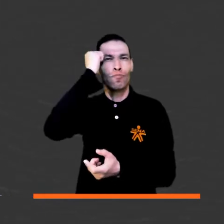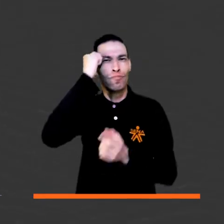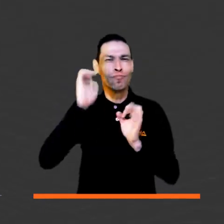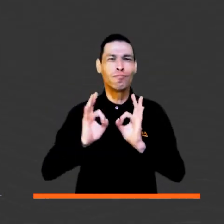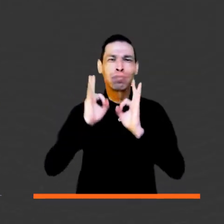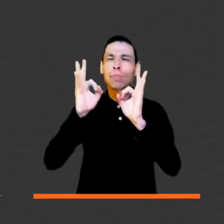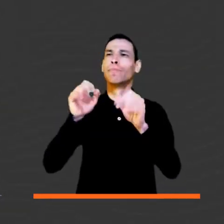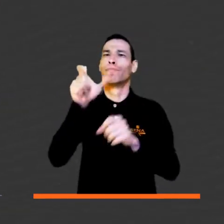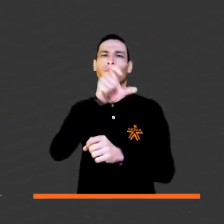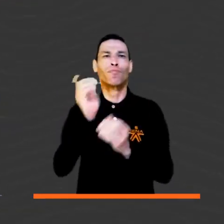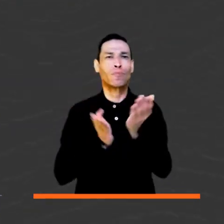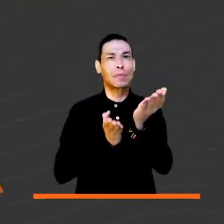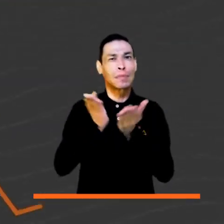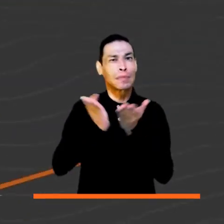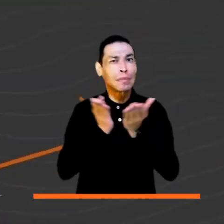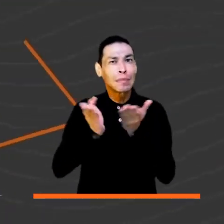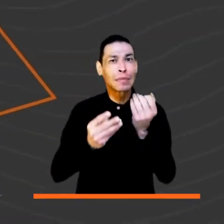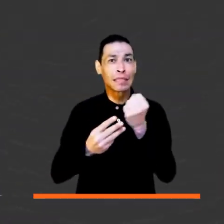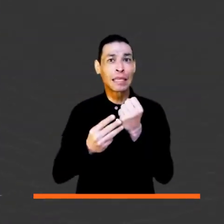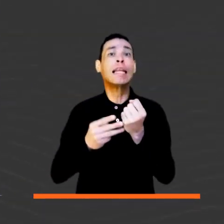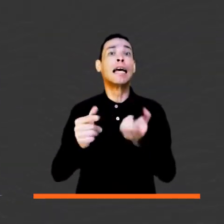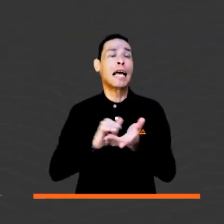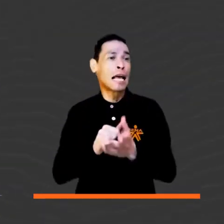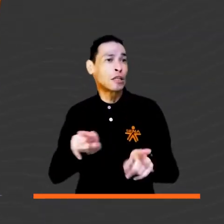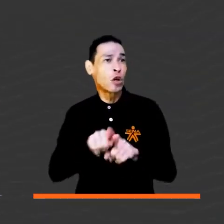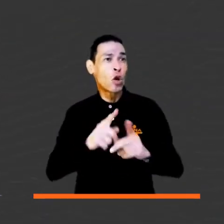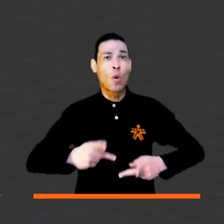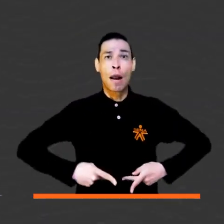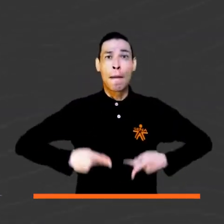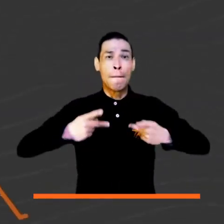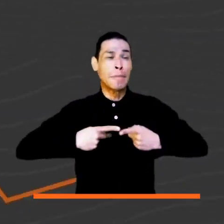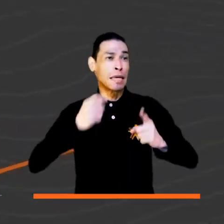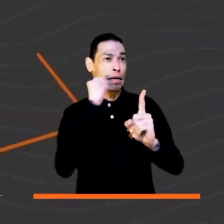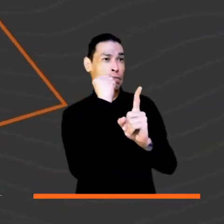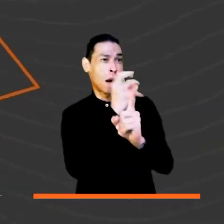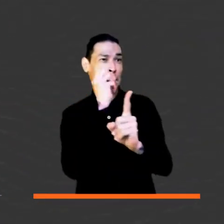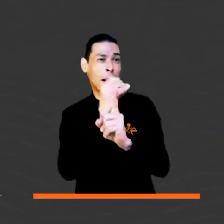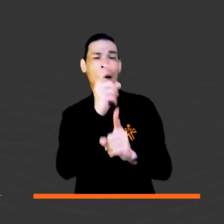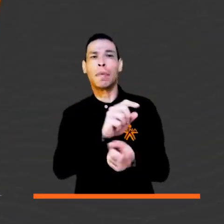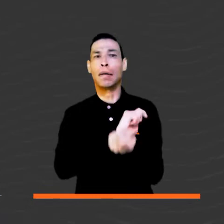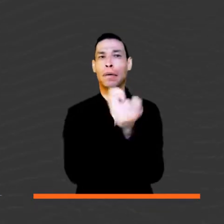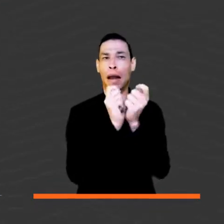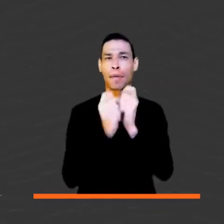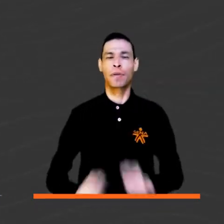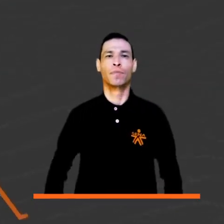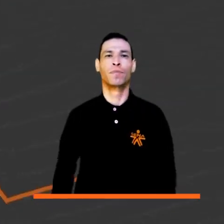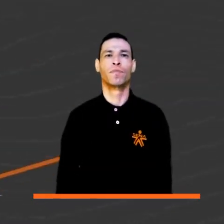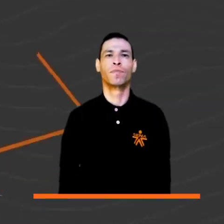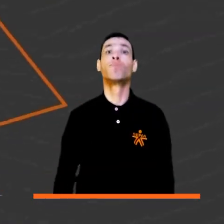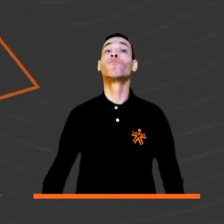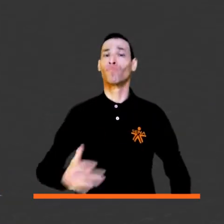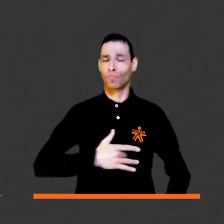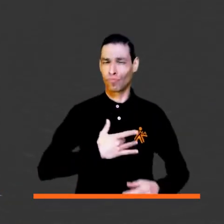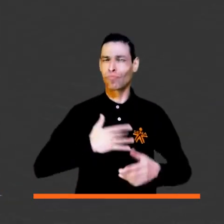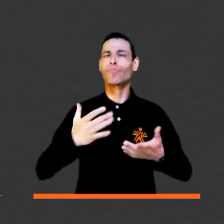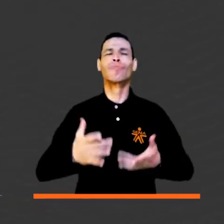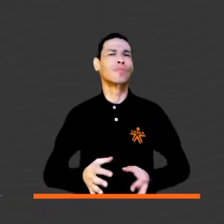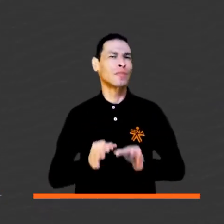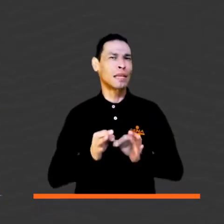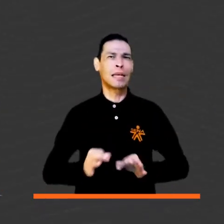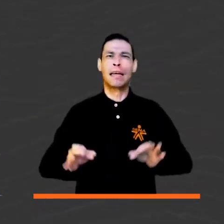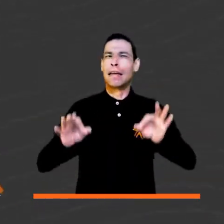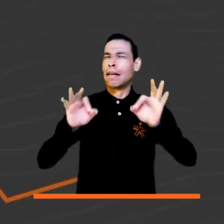instructores, gracias a los servidores del SENA, le estamos cambiando la vida a millones de colombianos. Para mí es muy importante, estaba